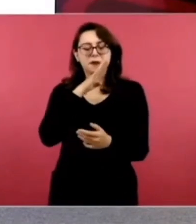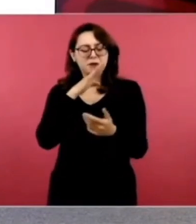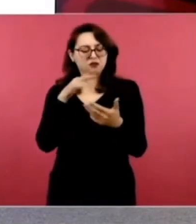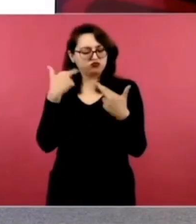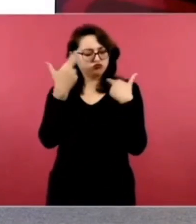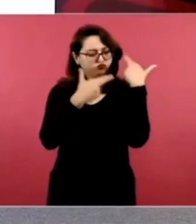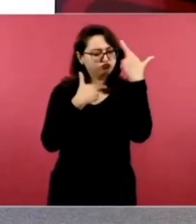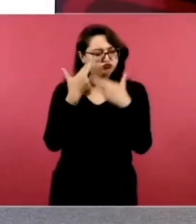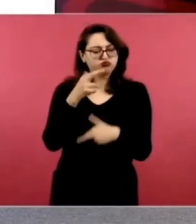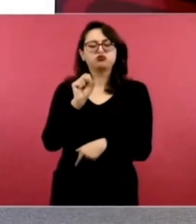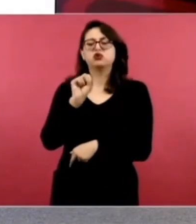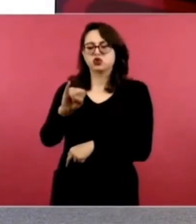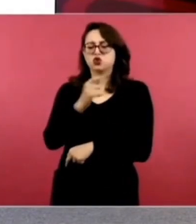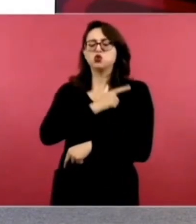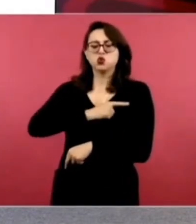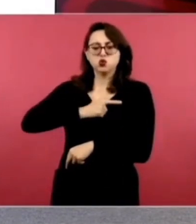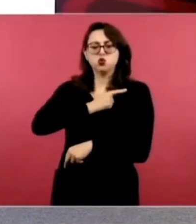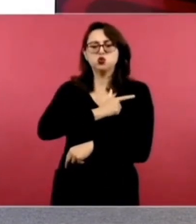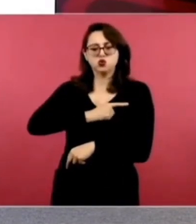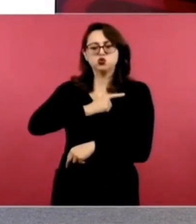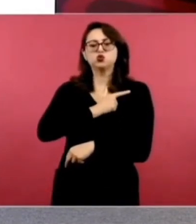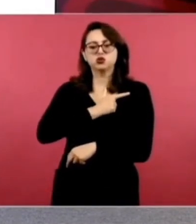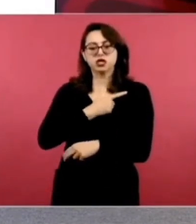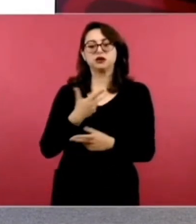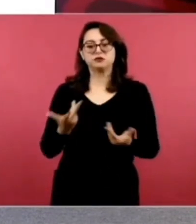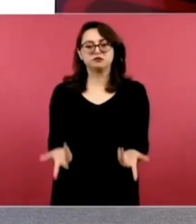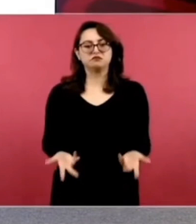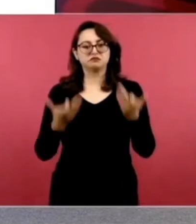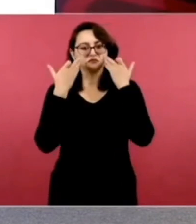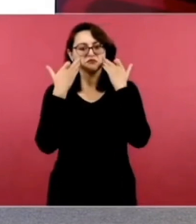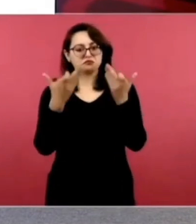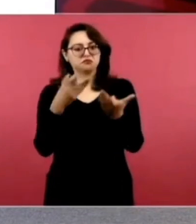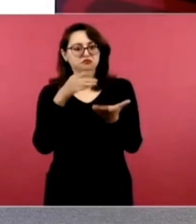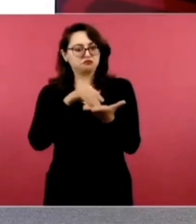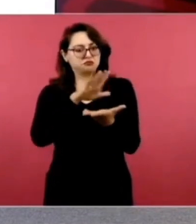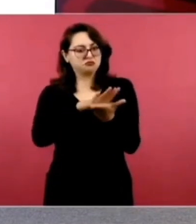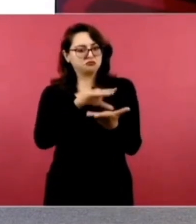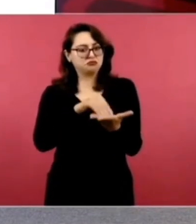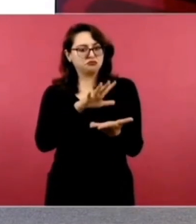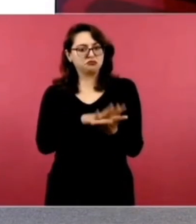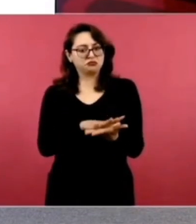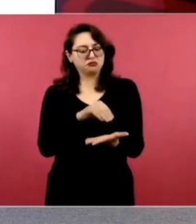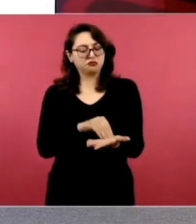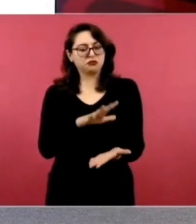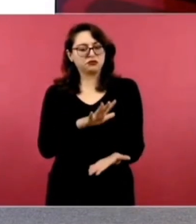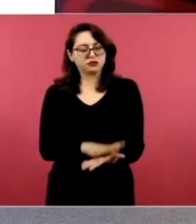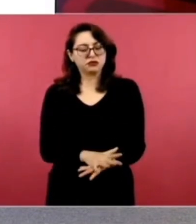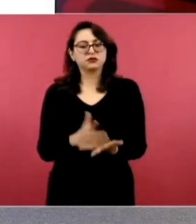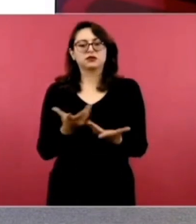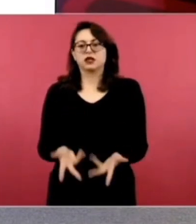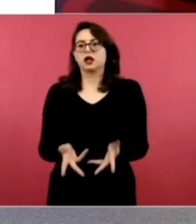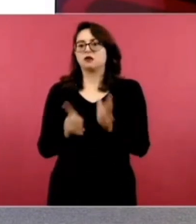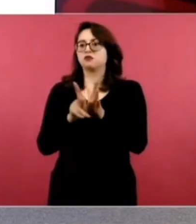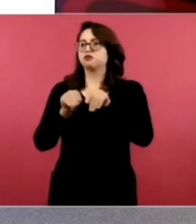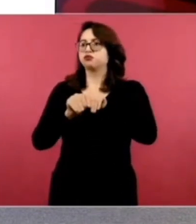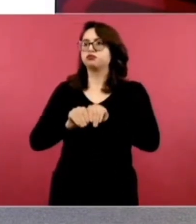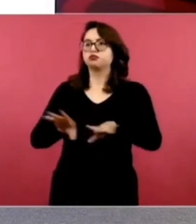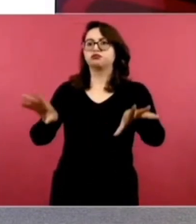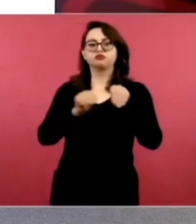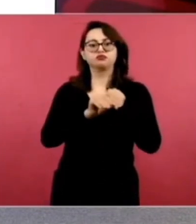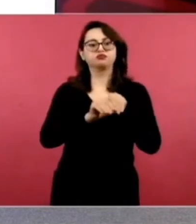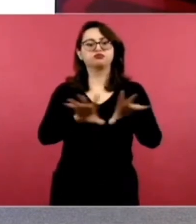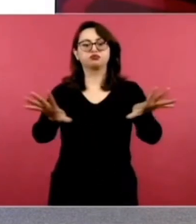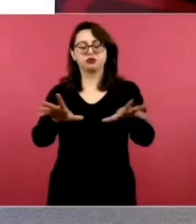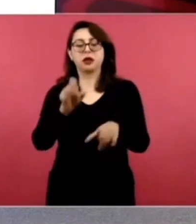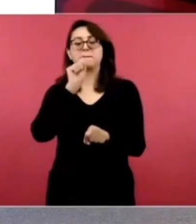aprobado expresamente, según lo atestiguan las publicaciones reproducidas en la prensa capitalina y